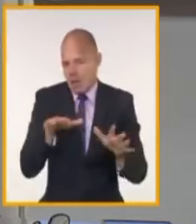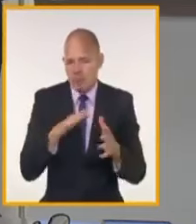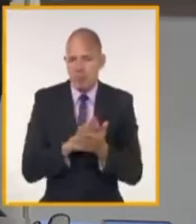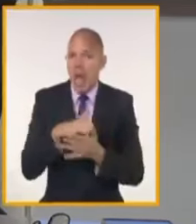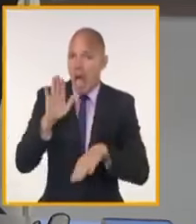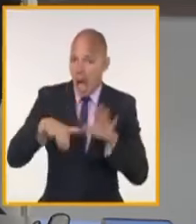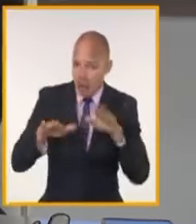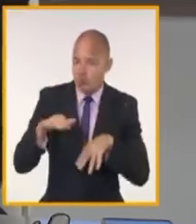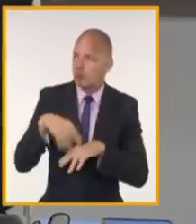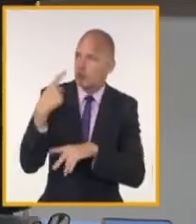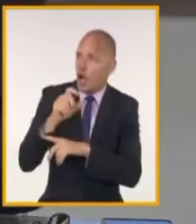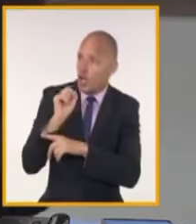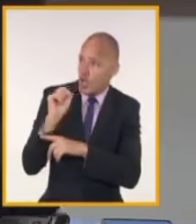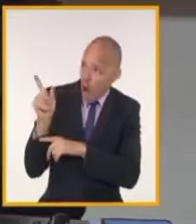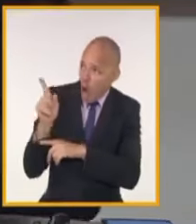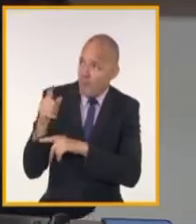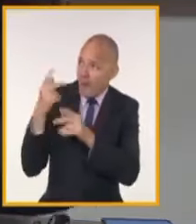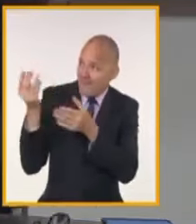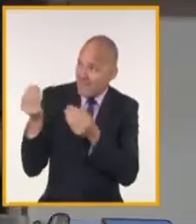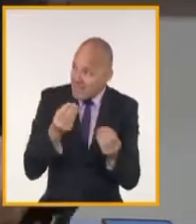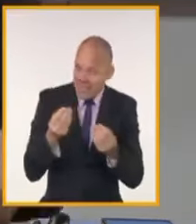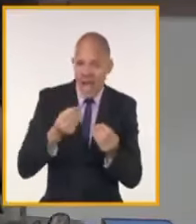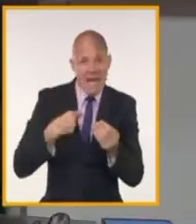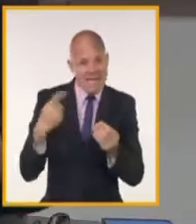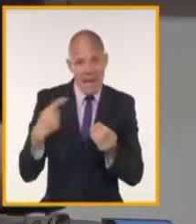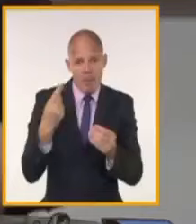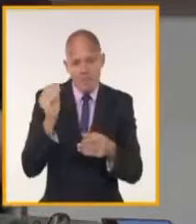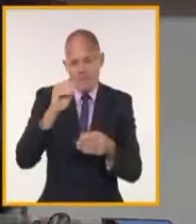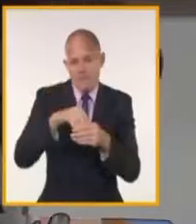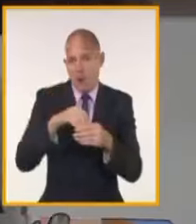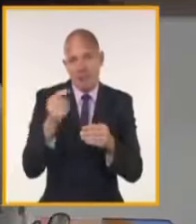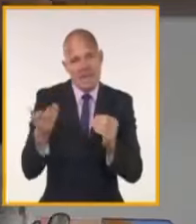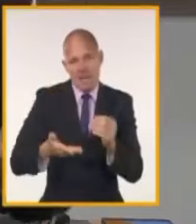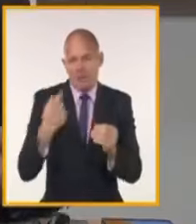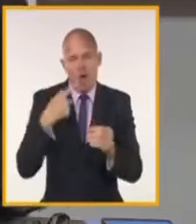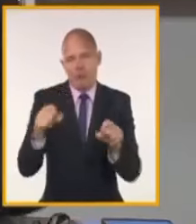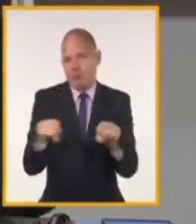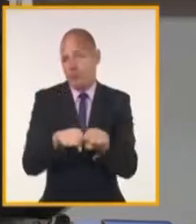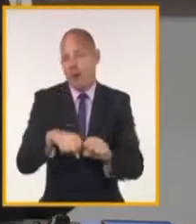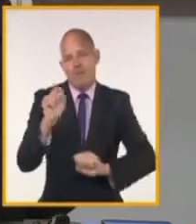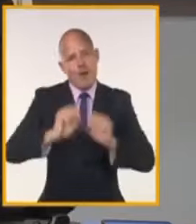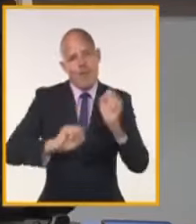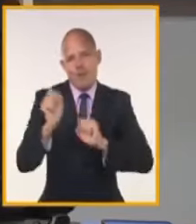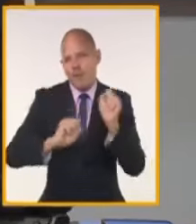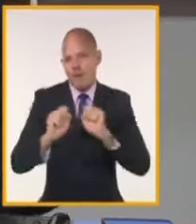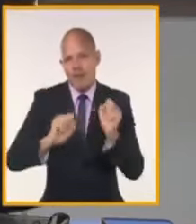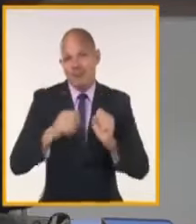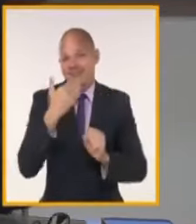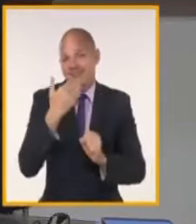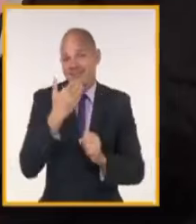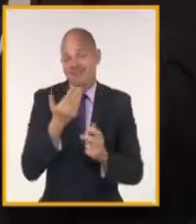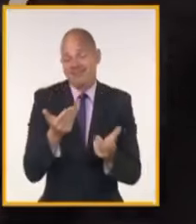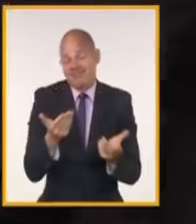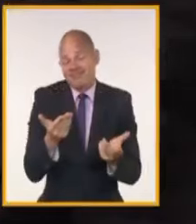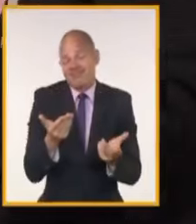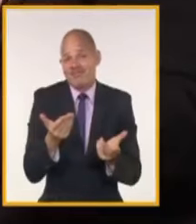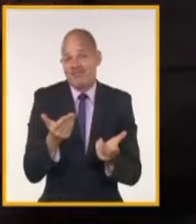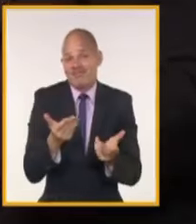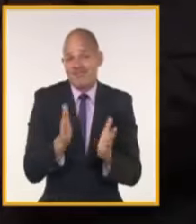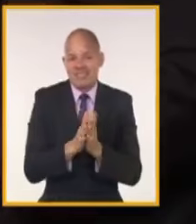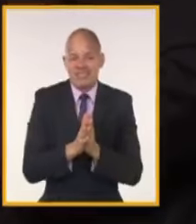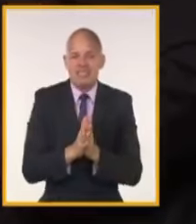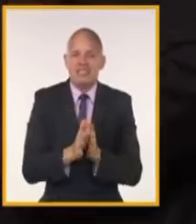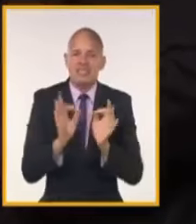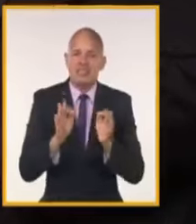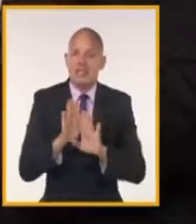ver disponibilidad pones un radiador pones una tapa de blo pones una pieza una válvula inmediatamente tú vas la disponibilidad no tienes que hacer la